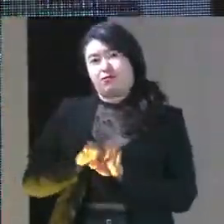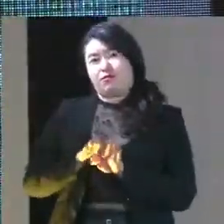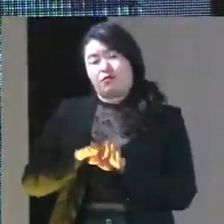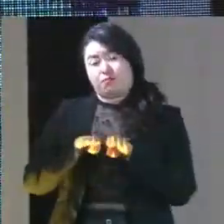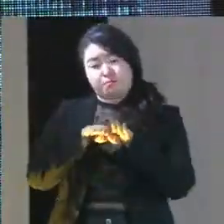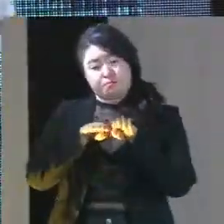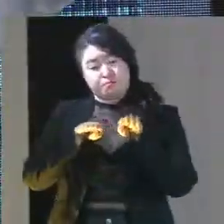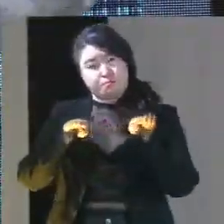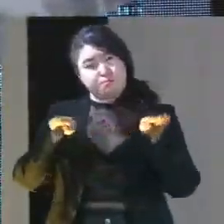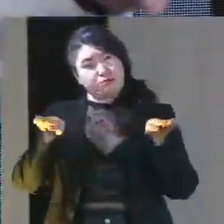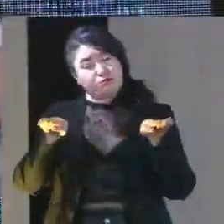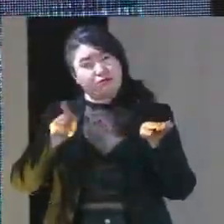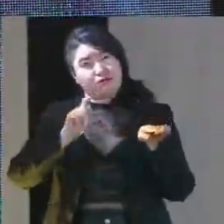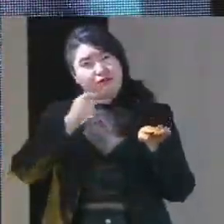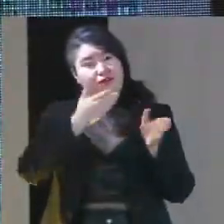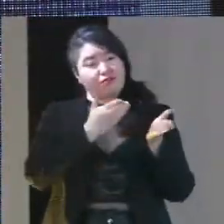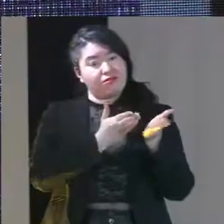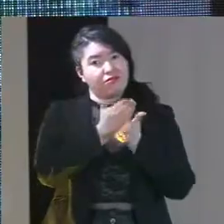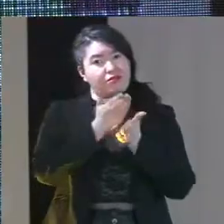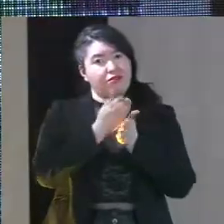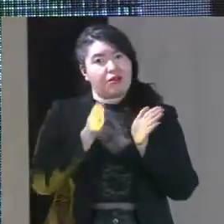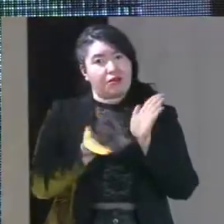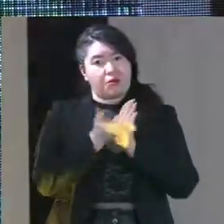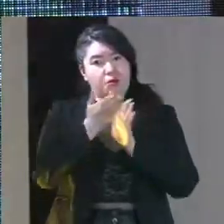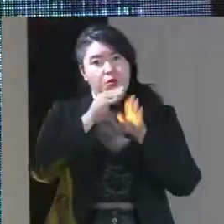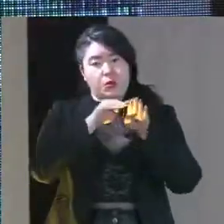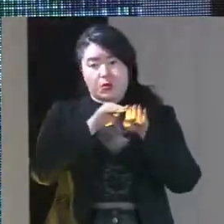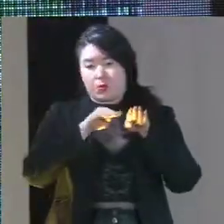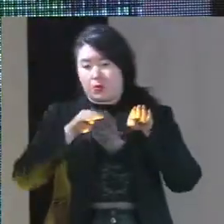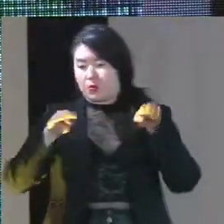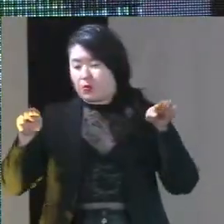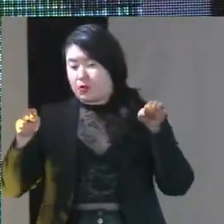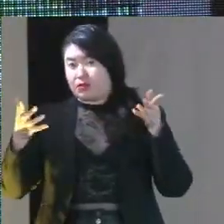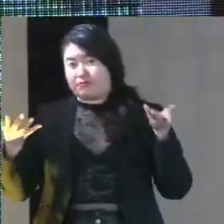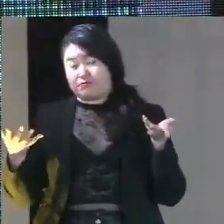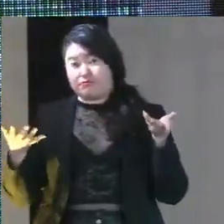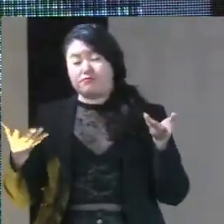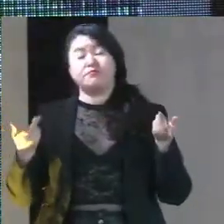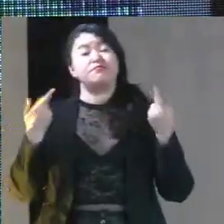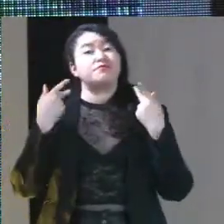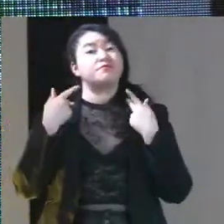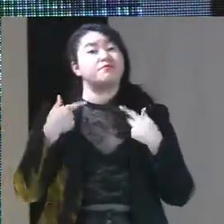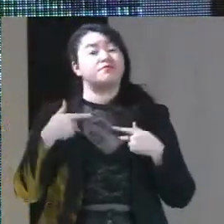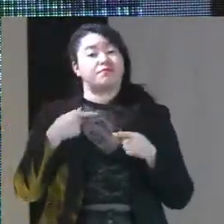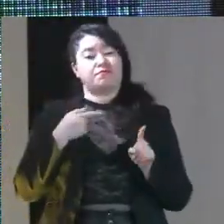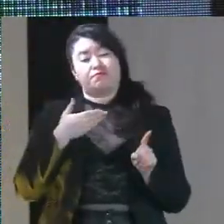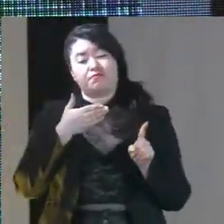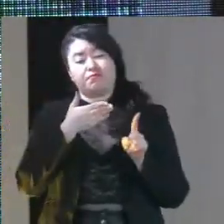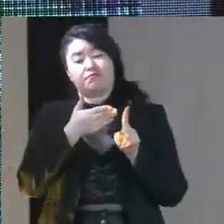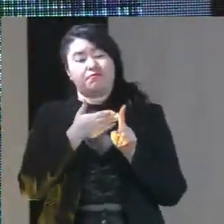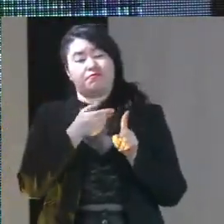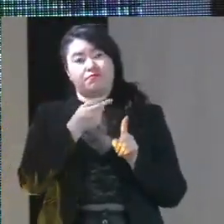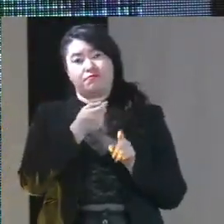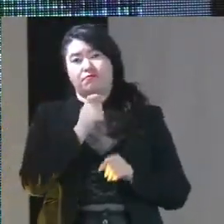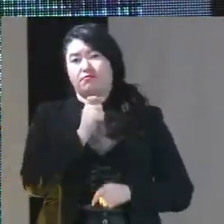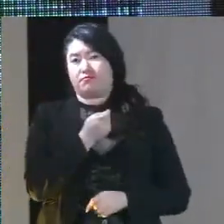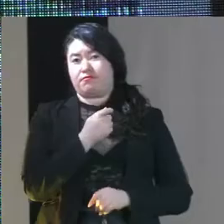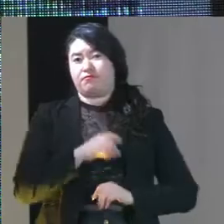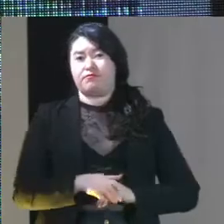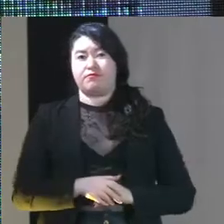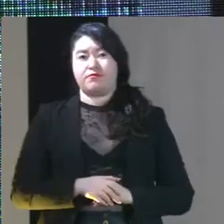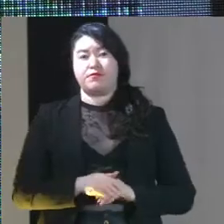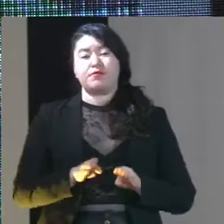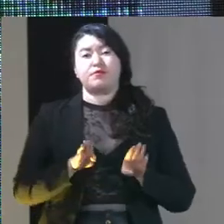su cultura era la diversidad. Pues bien, quienes se engolosinan en esto, en lo que está en el centro, es, repito,